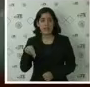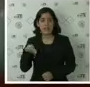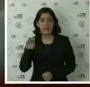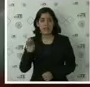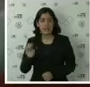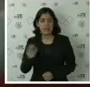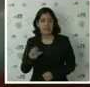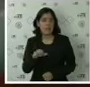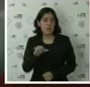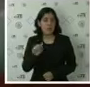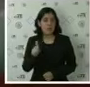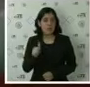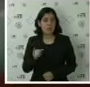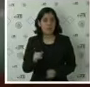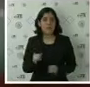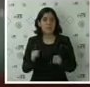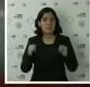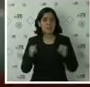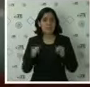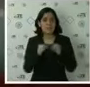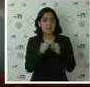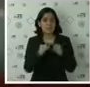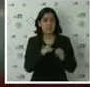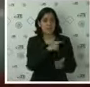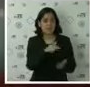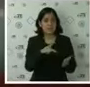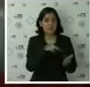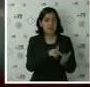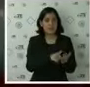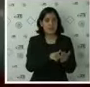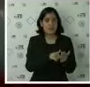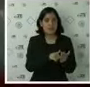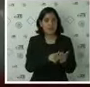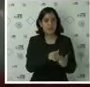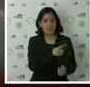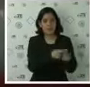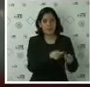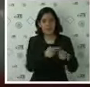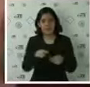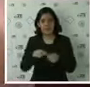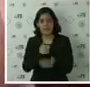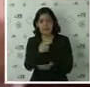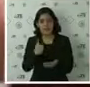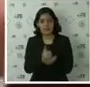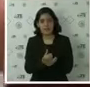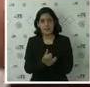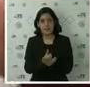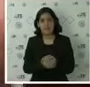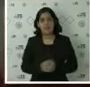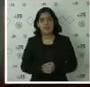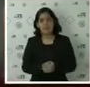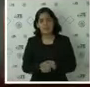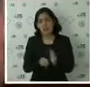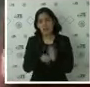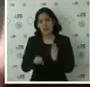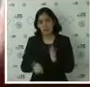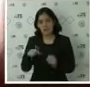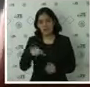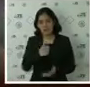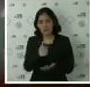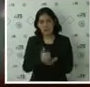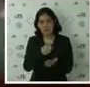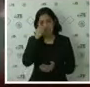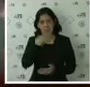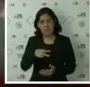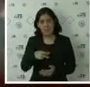institutos locales electorales, en este caso el de la Ciudad de México. ¿Qué les toca? Pues ser creativos, porque la